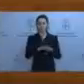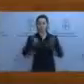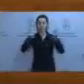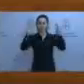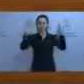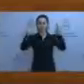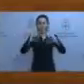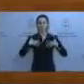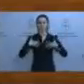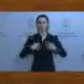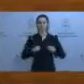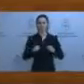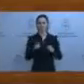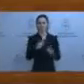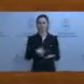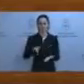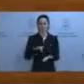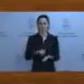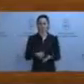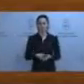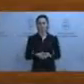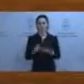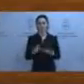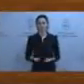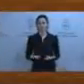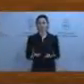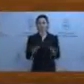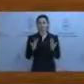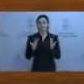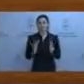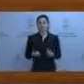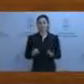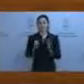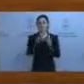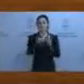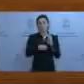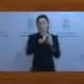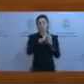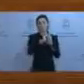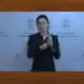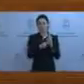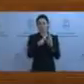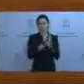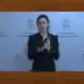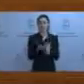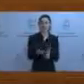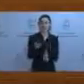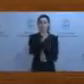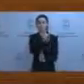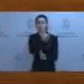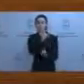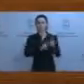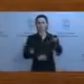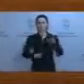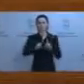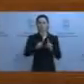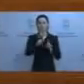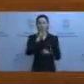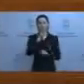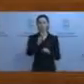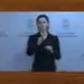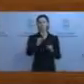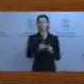que les es propio. Basaba el principio de estos problemas en la interpelación anterior en cuatro